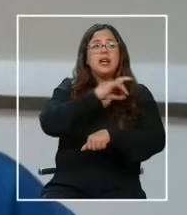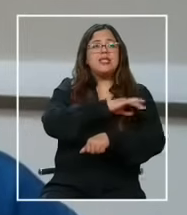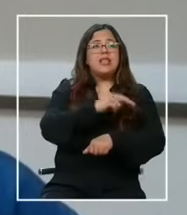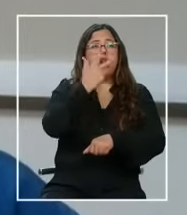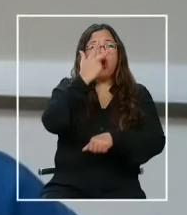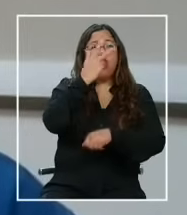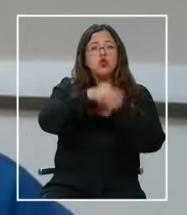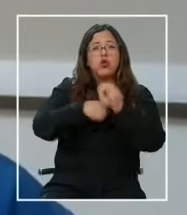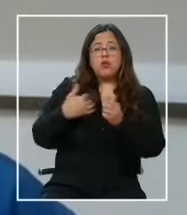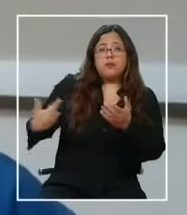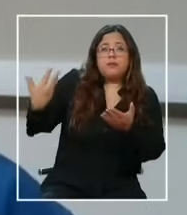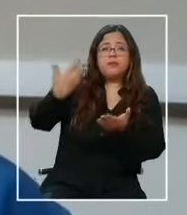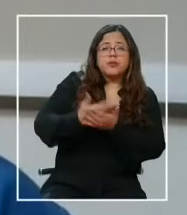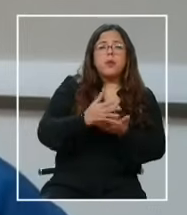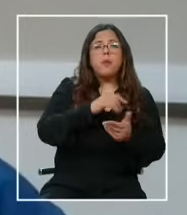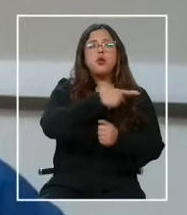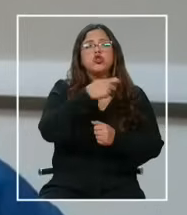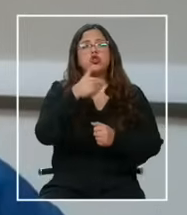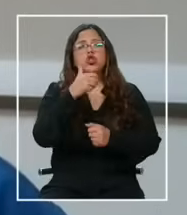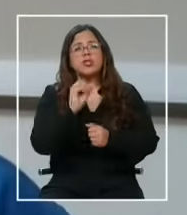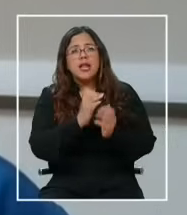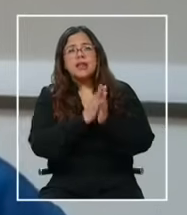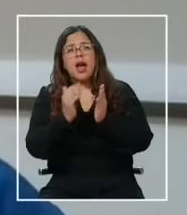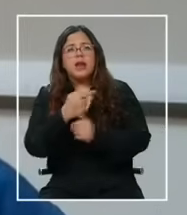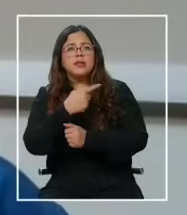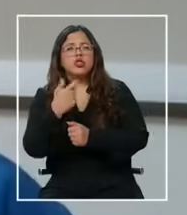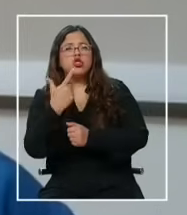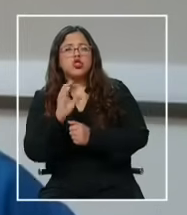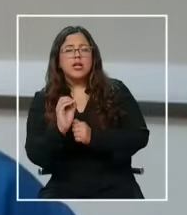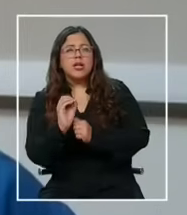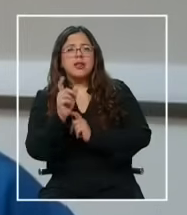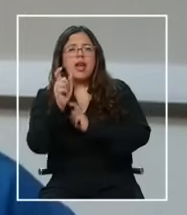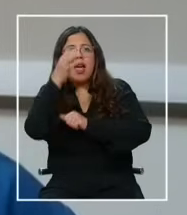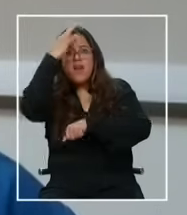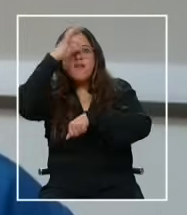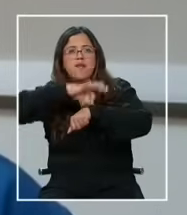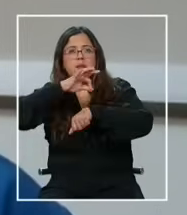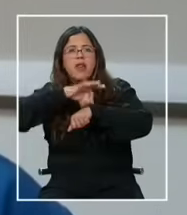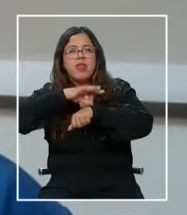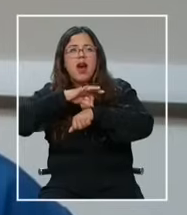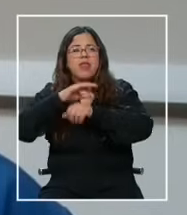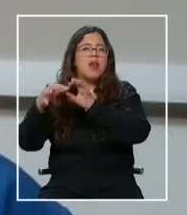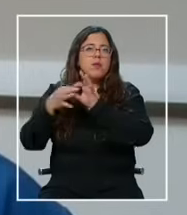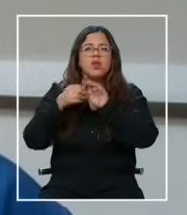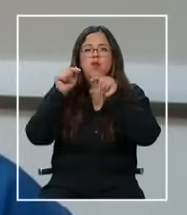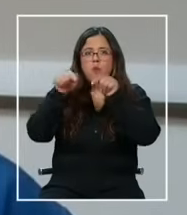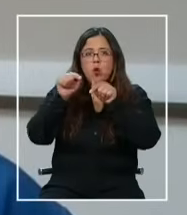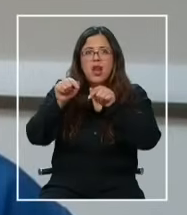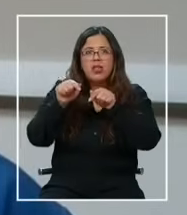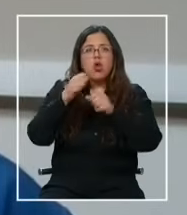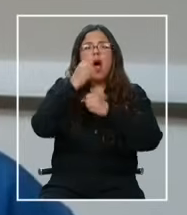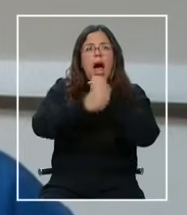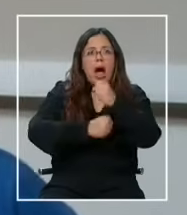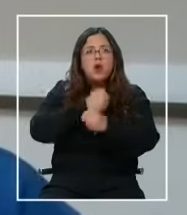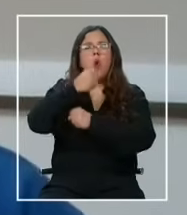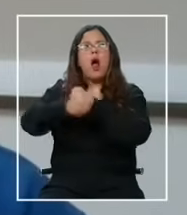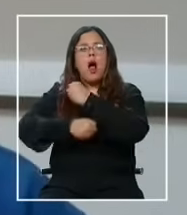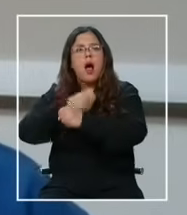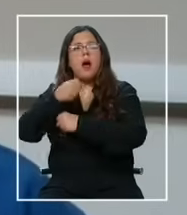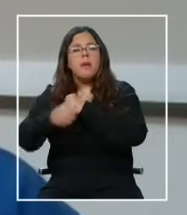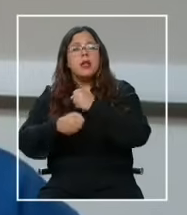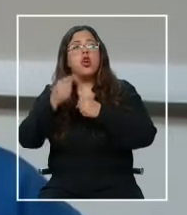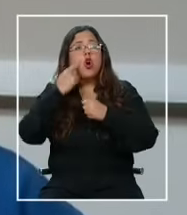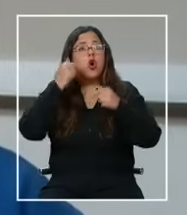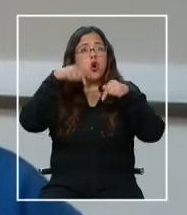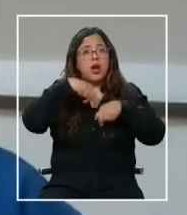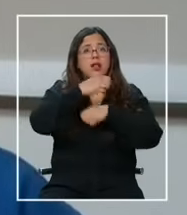alrededor de 160 a 170 enfermedades invasoras por esta bacteria anualmente en lo